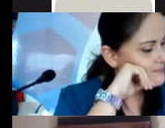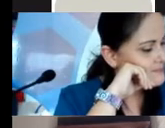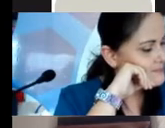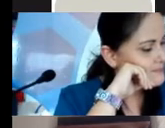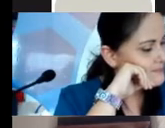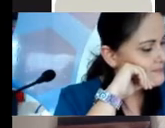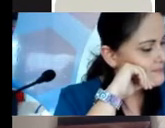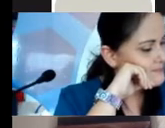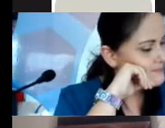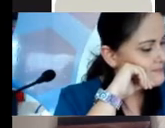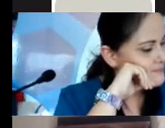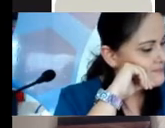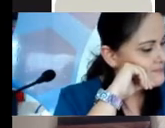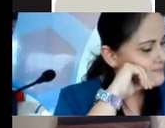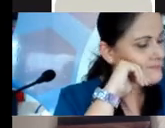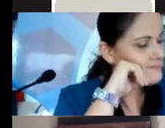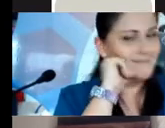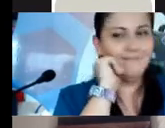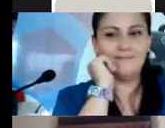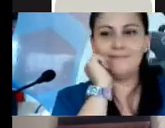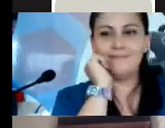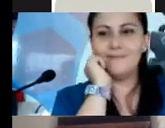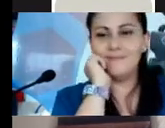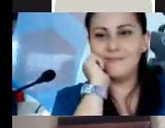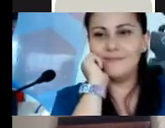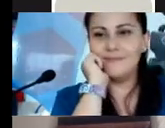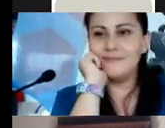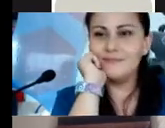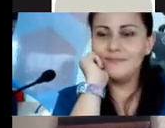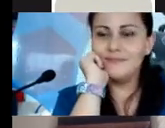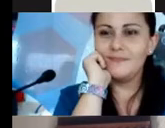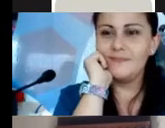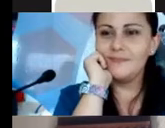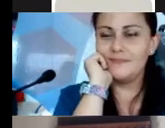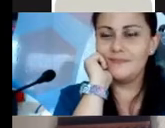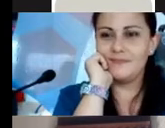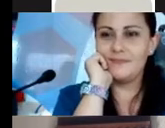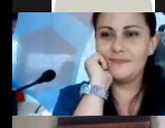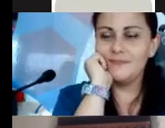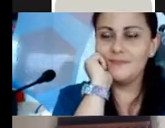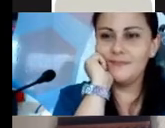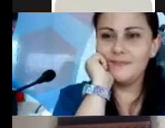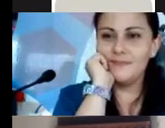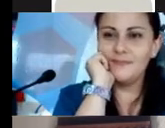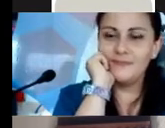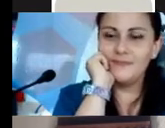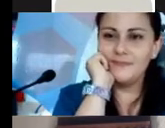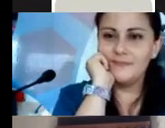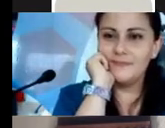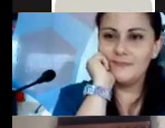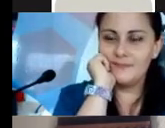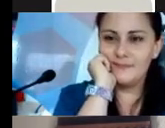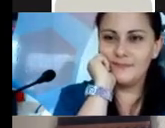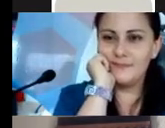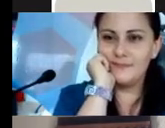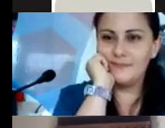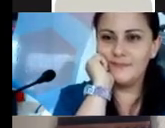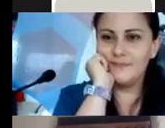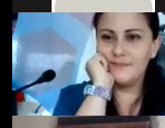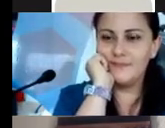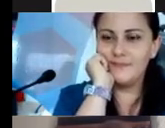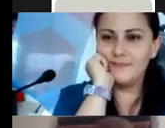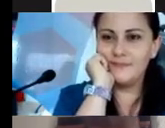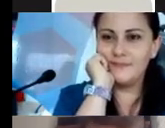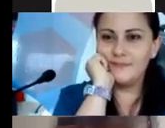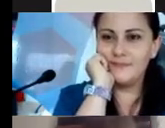de mi cabeza? Es un tema que a veces, entonces, si ustedes imaginan ahora esa imagen, como en nuestro paciente con PC